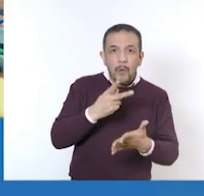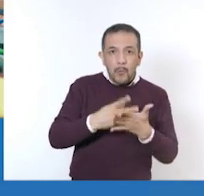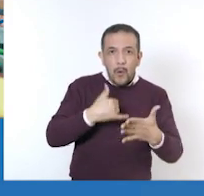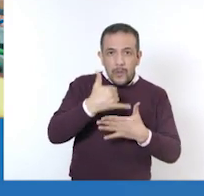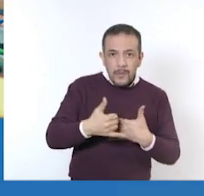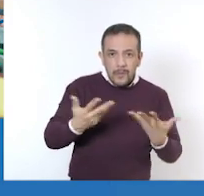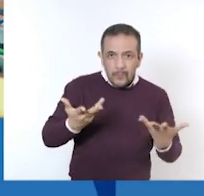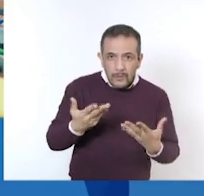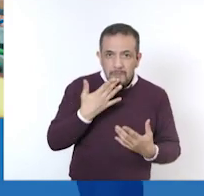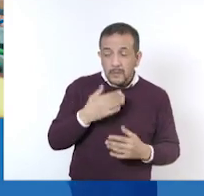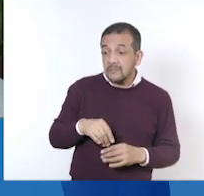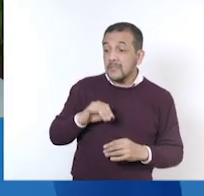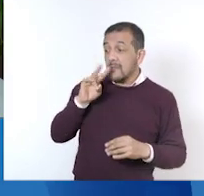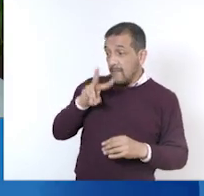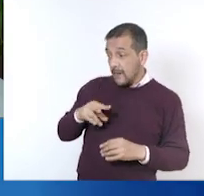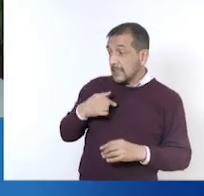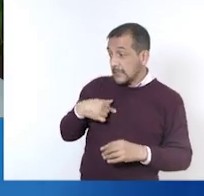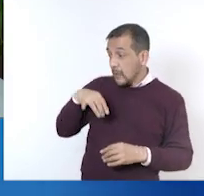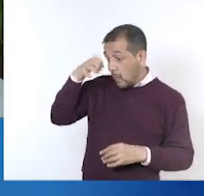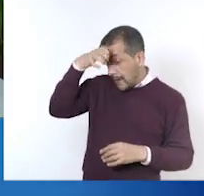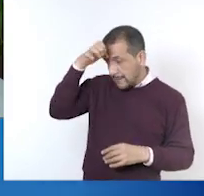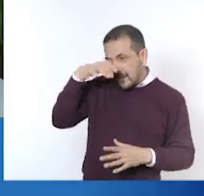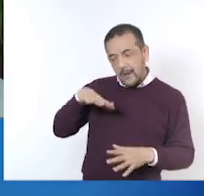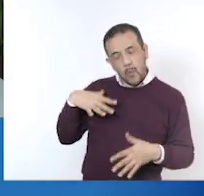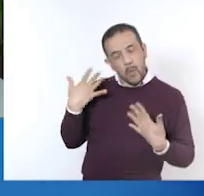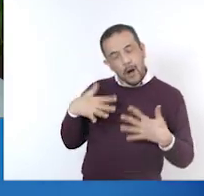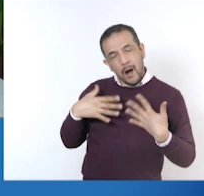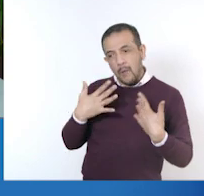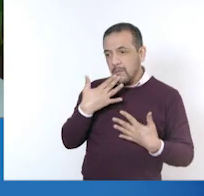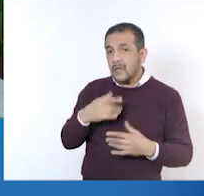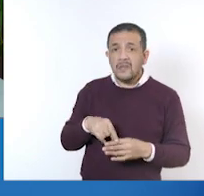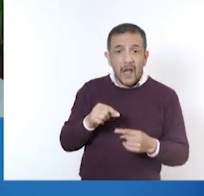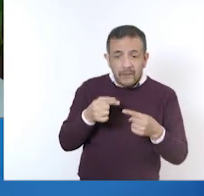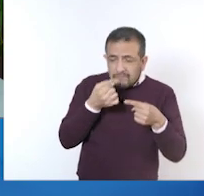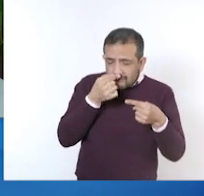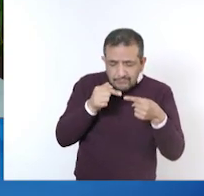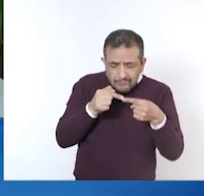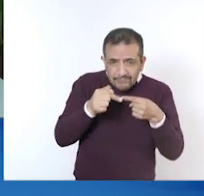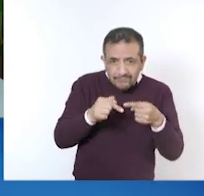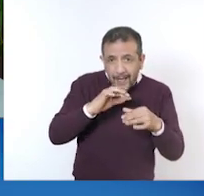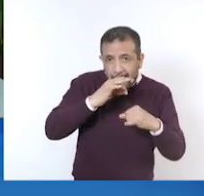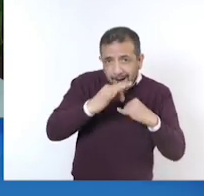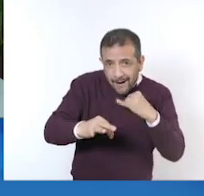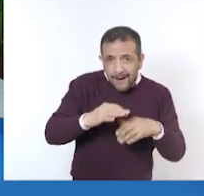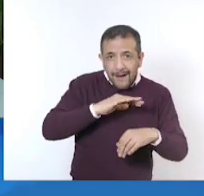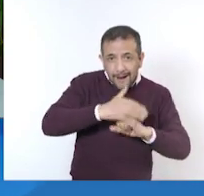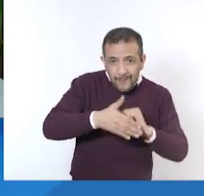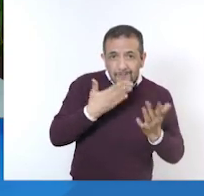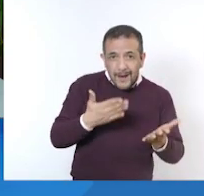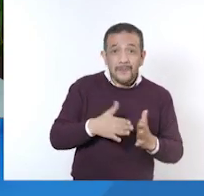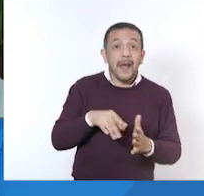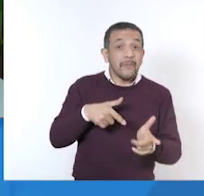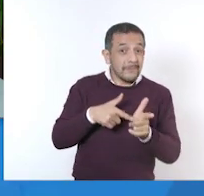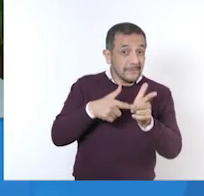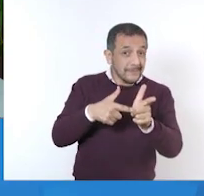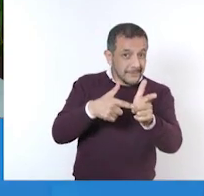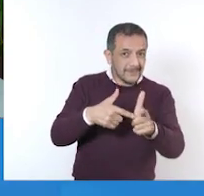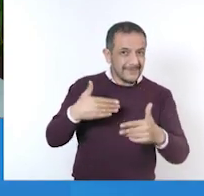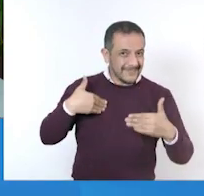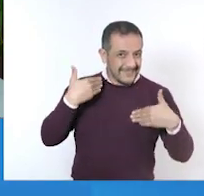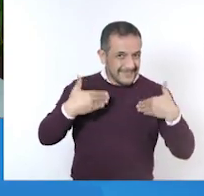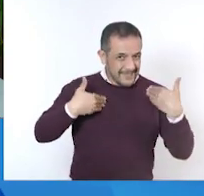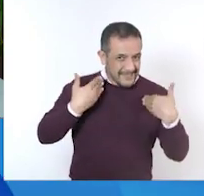cómo hacer un proyecto. Ha sido una experiencia increíble y estamos en la recta final. Así que vamos a continuar con